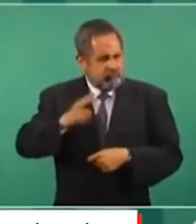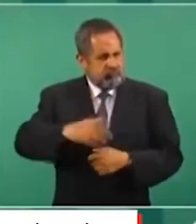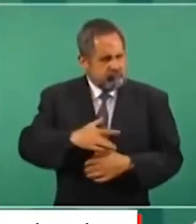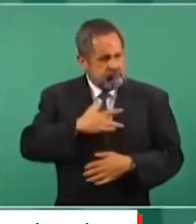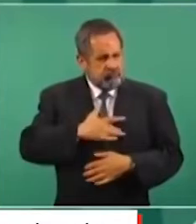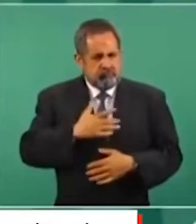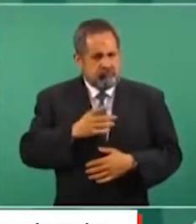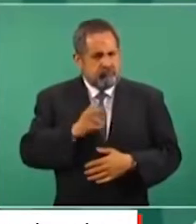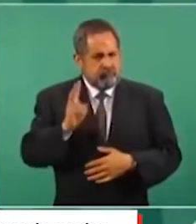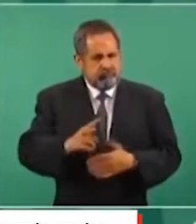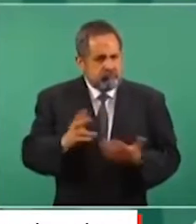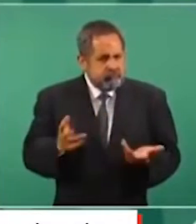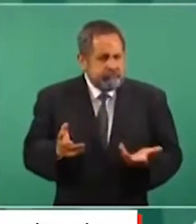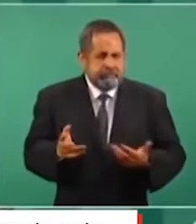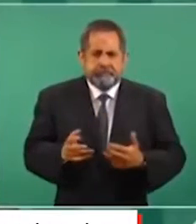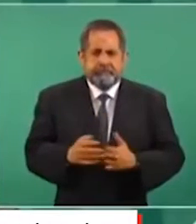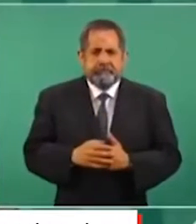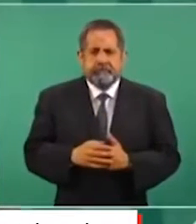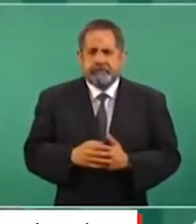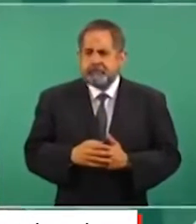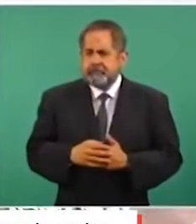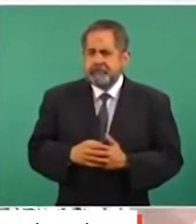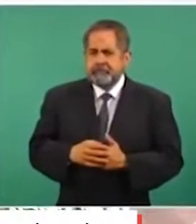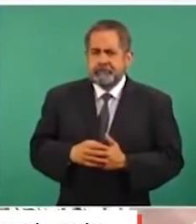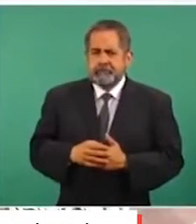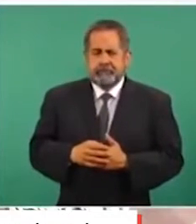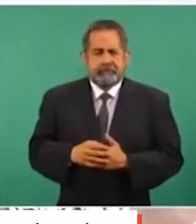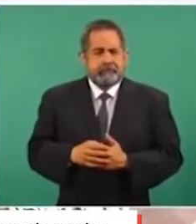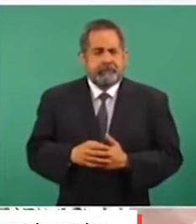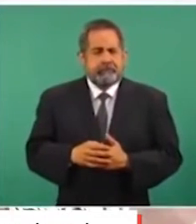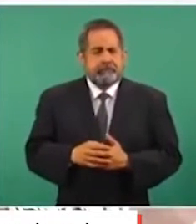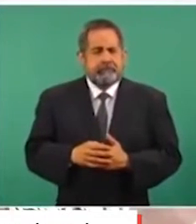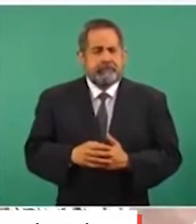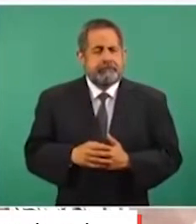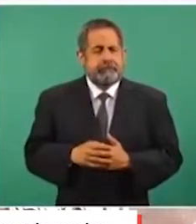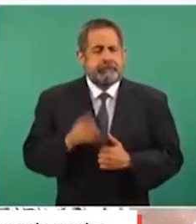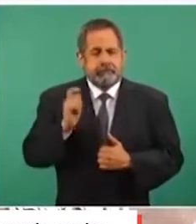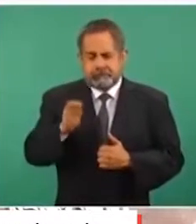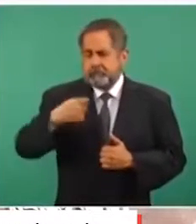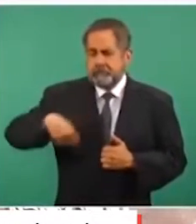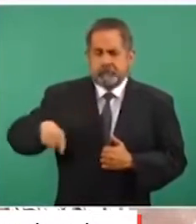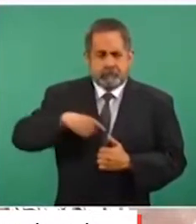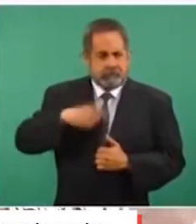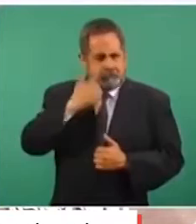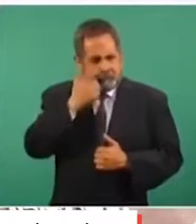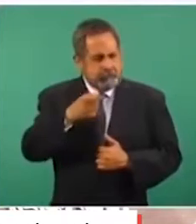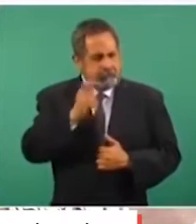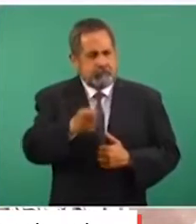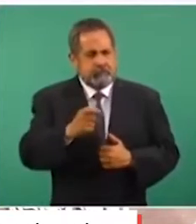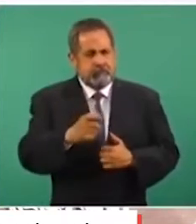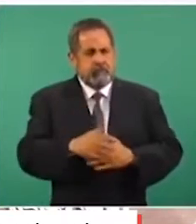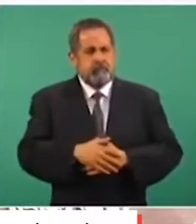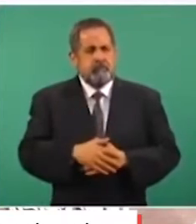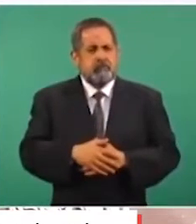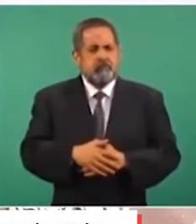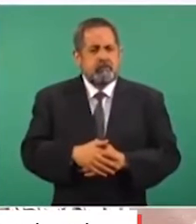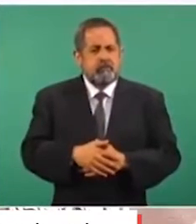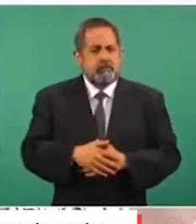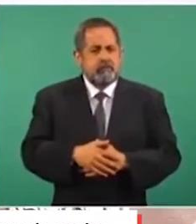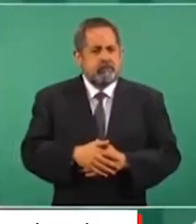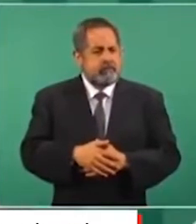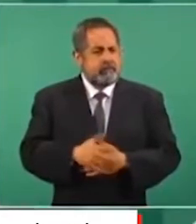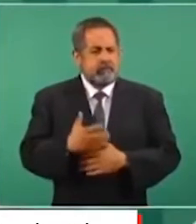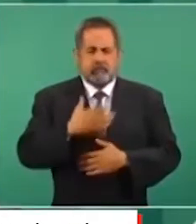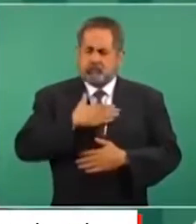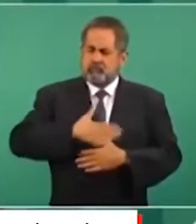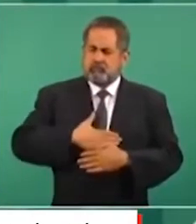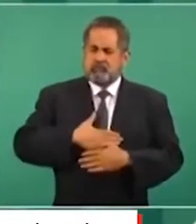el